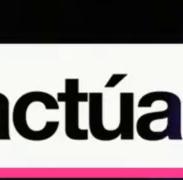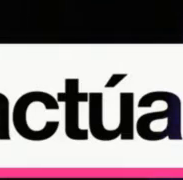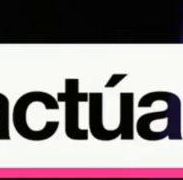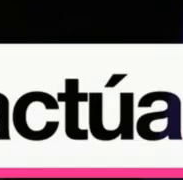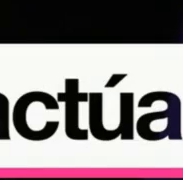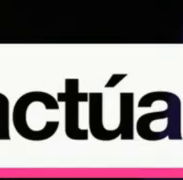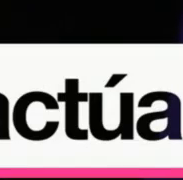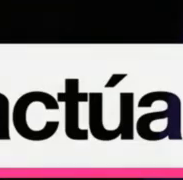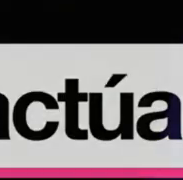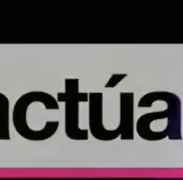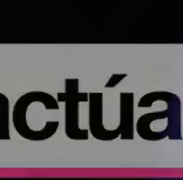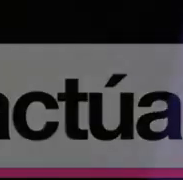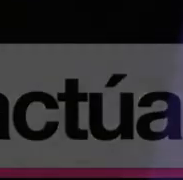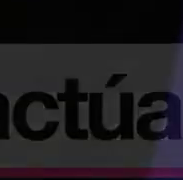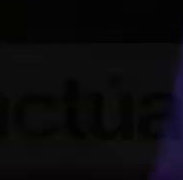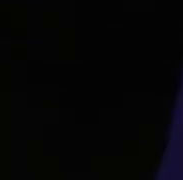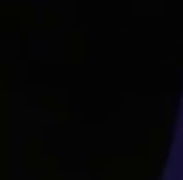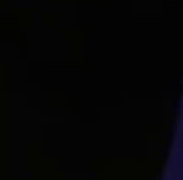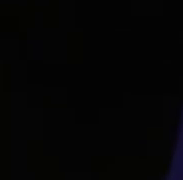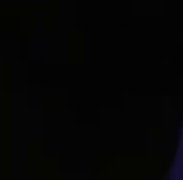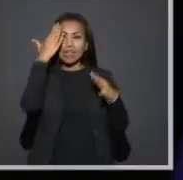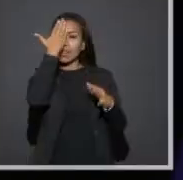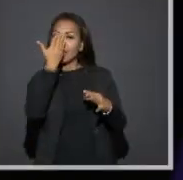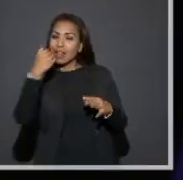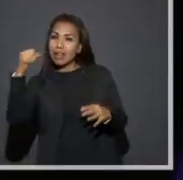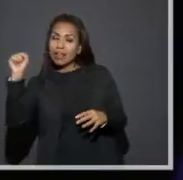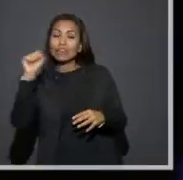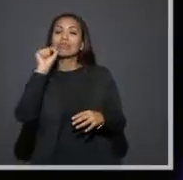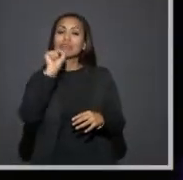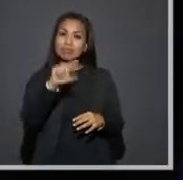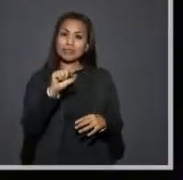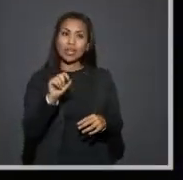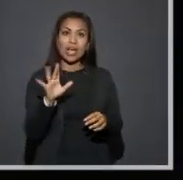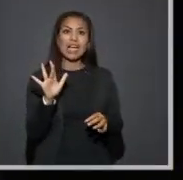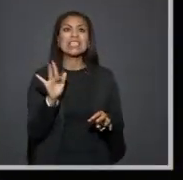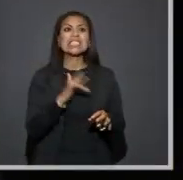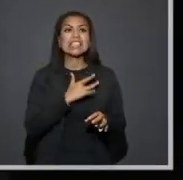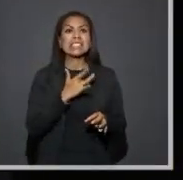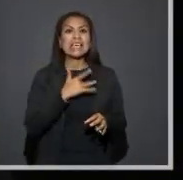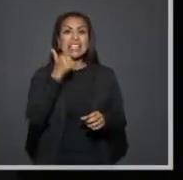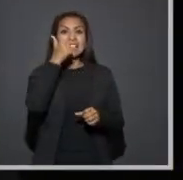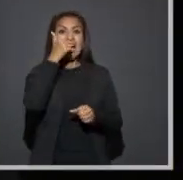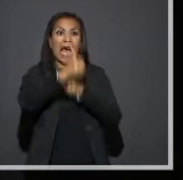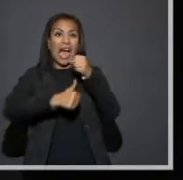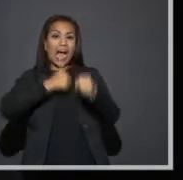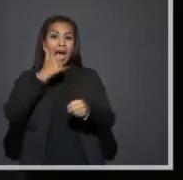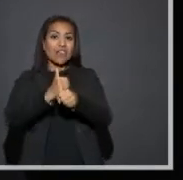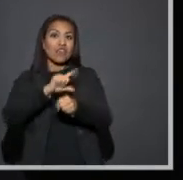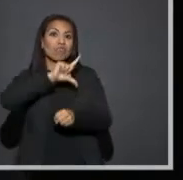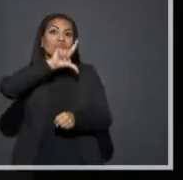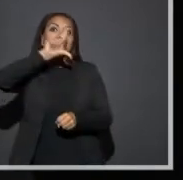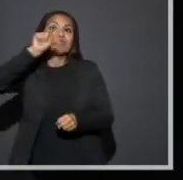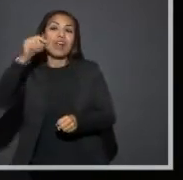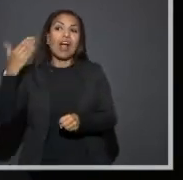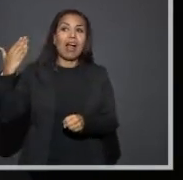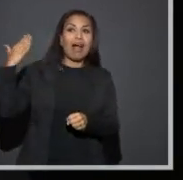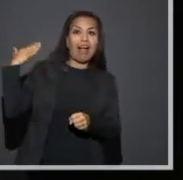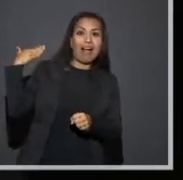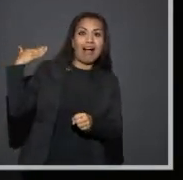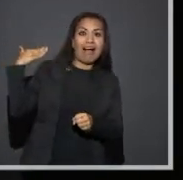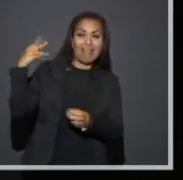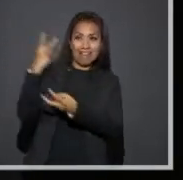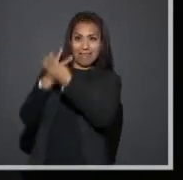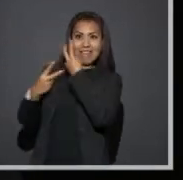rebeldía y talento. ¿Qué se siente regresar 6 años después aquí al Auditorio Luis Elizondo? Pues me siento muy bien. La vez pasada